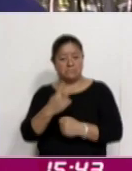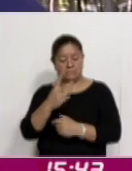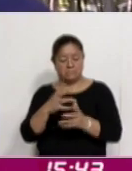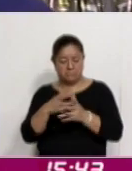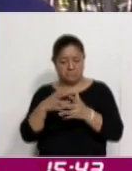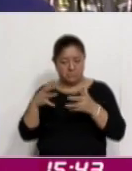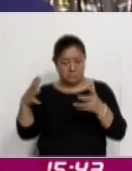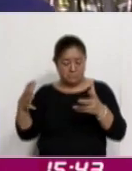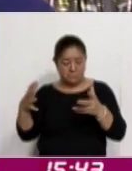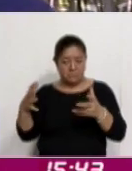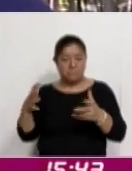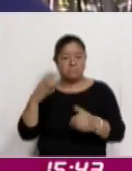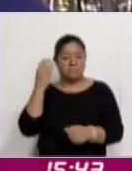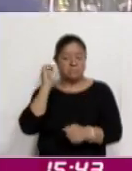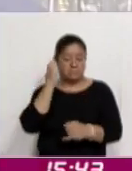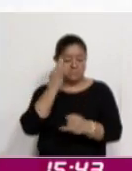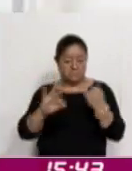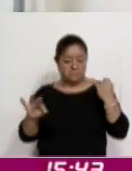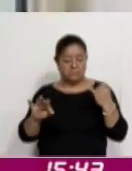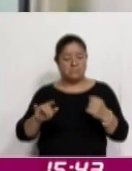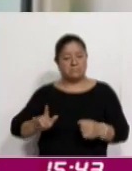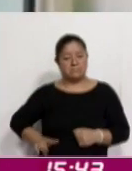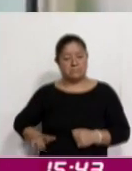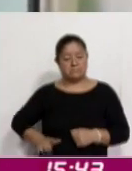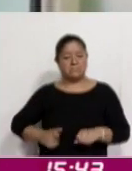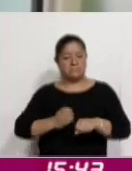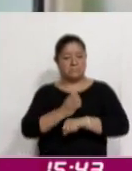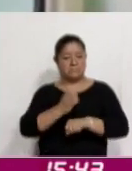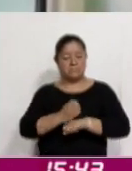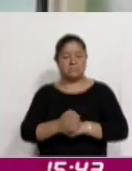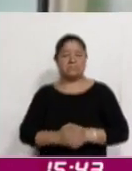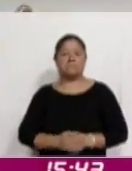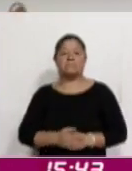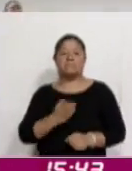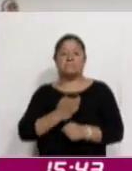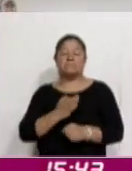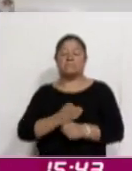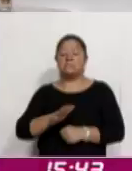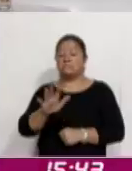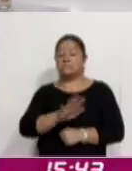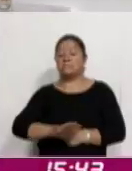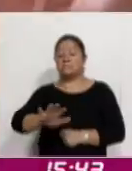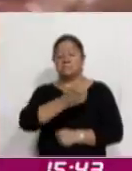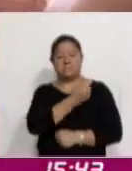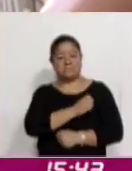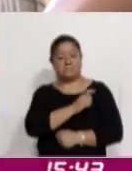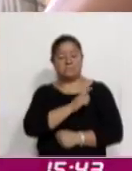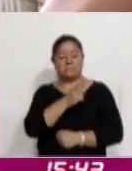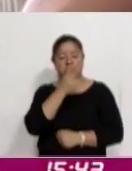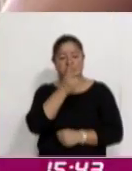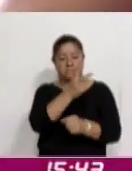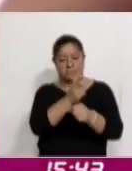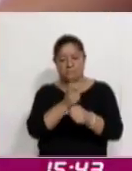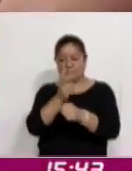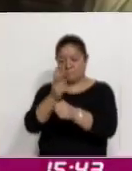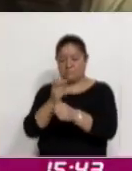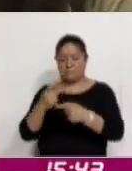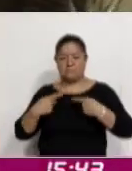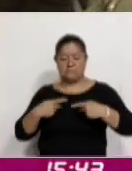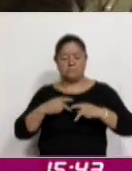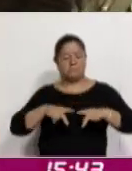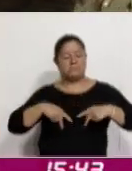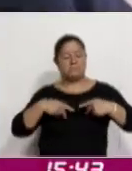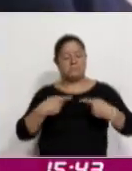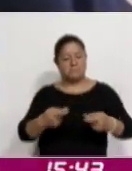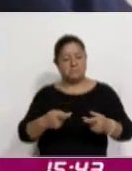terminaríamos con el gobierno del estado. En este momento, el sector salud del estado exhorta a las personas que pertenecen a grupos vulnerables, como